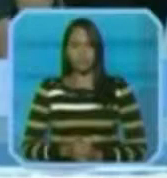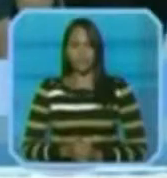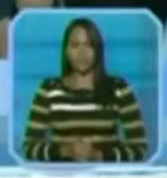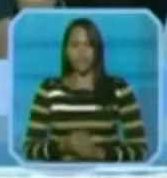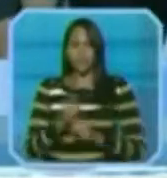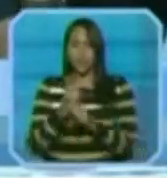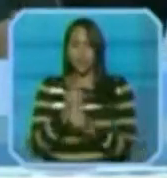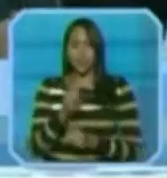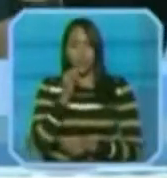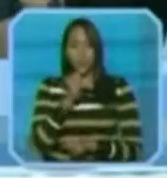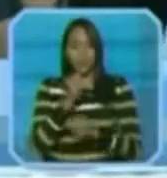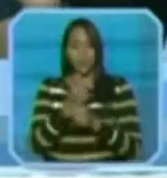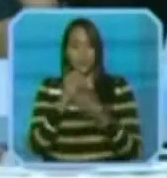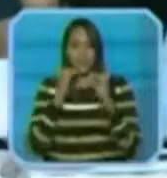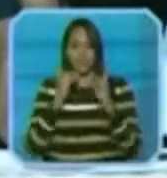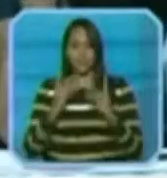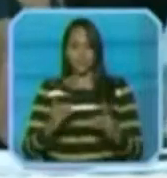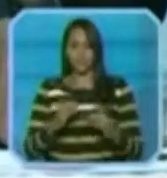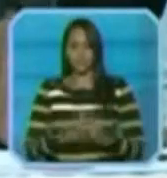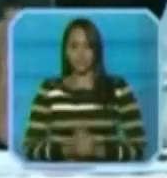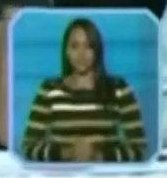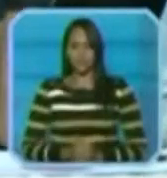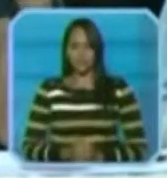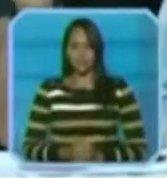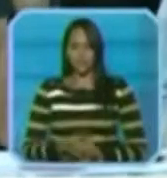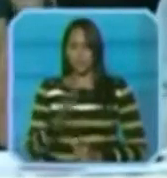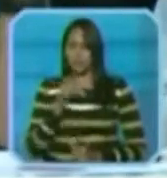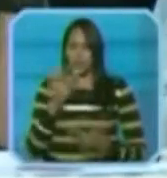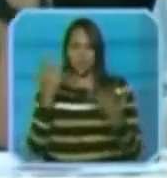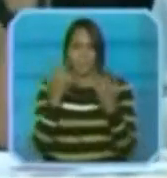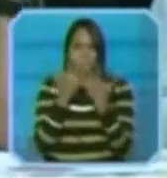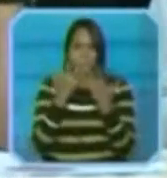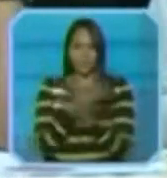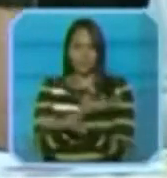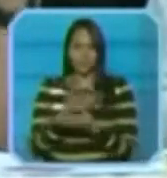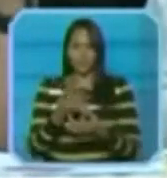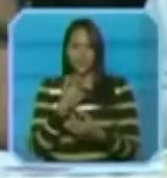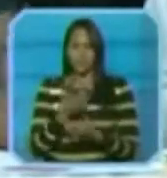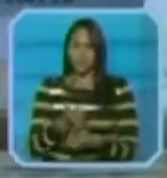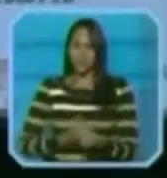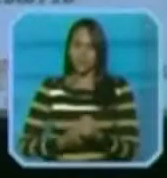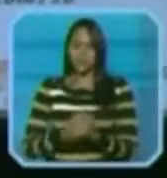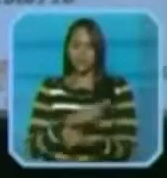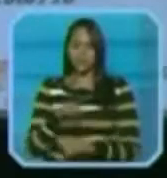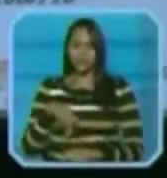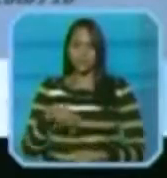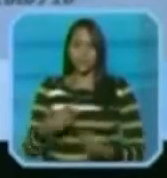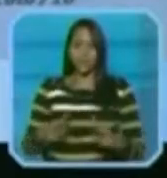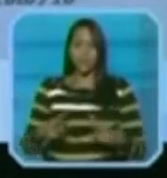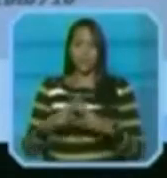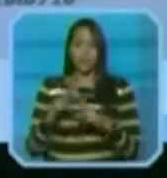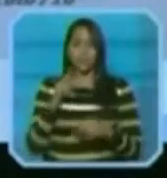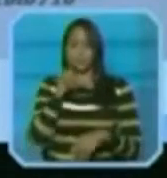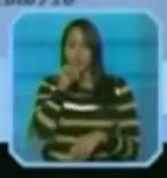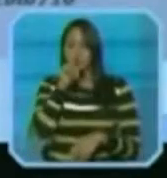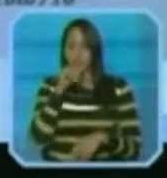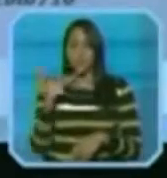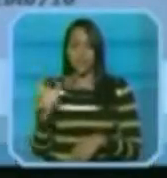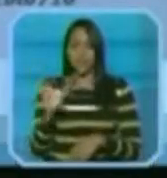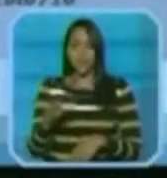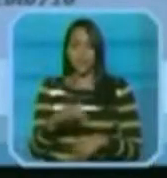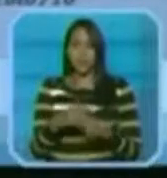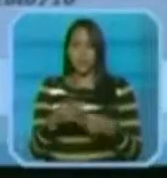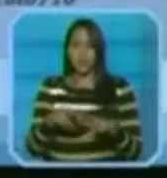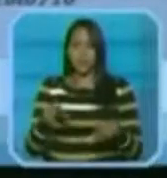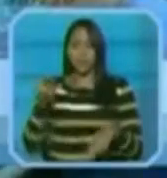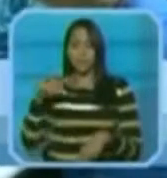Estamos a la espera de una decisión y no tenemos duda que va a ser una decisión favorable. Durante el encuentro a tuiteros de la Gran Caracas por